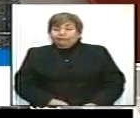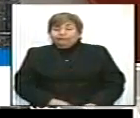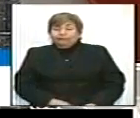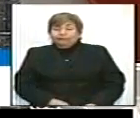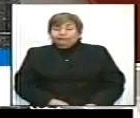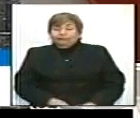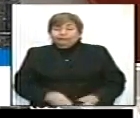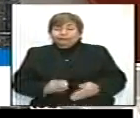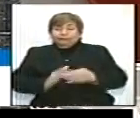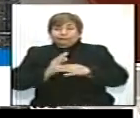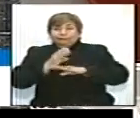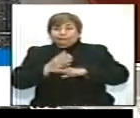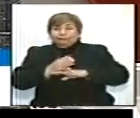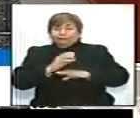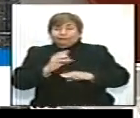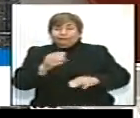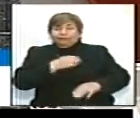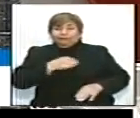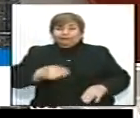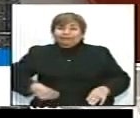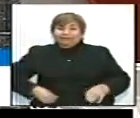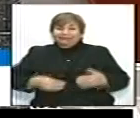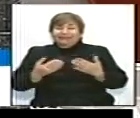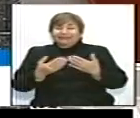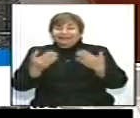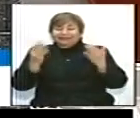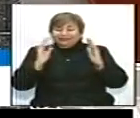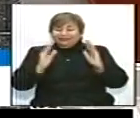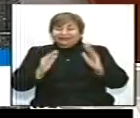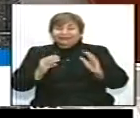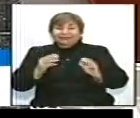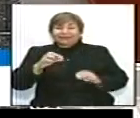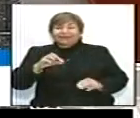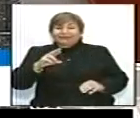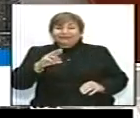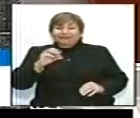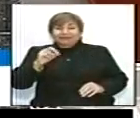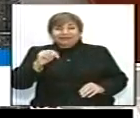a través del Ministerio de Educación, ¿no? Con PRONIET y